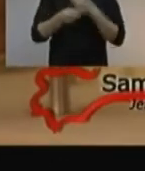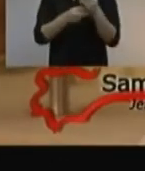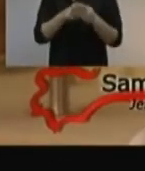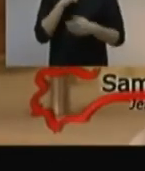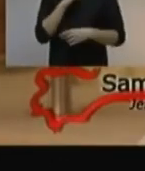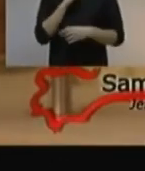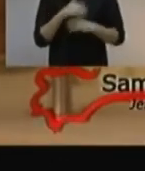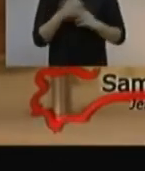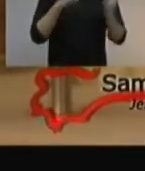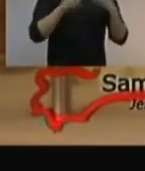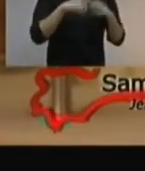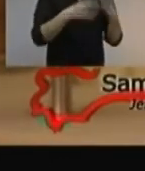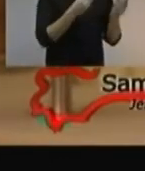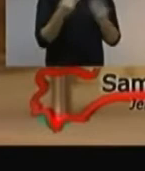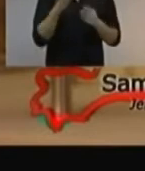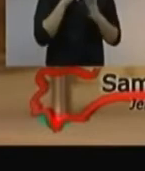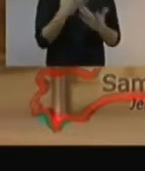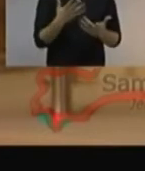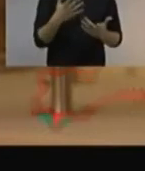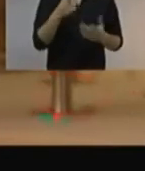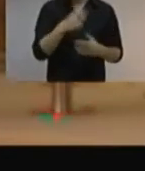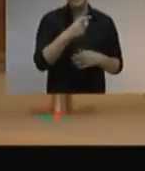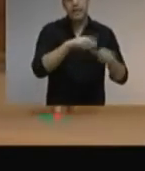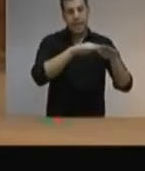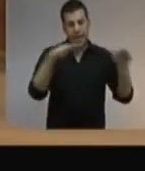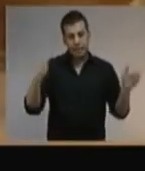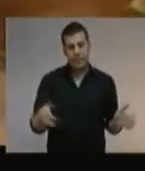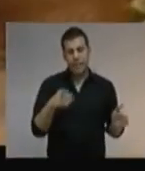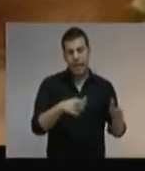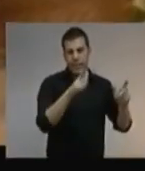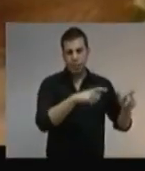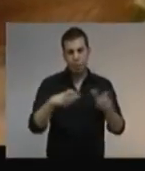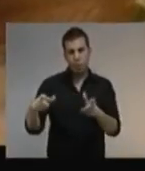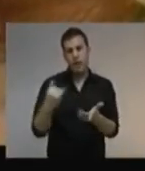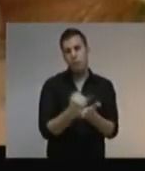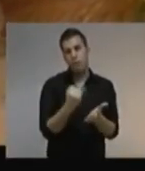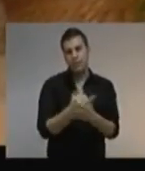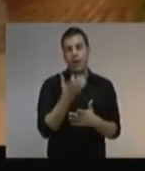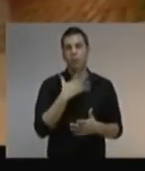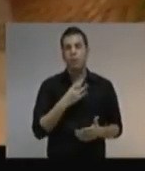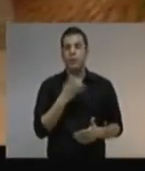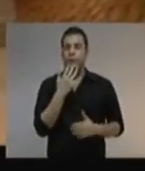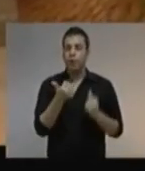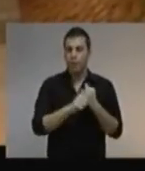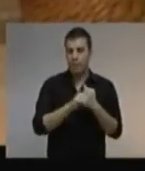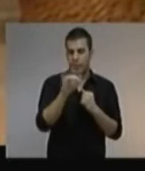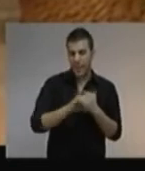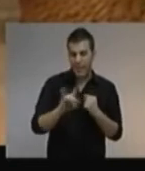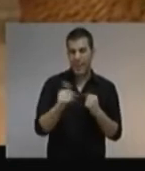más representativos, tenemos una pequeña muestra en la mesa. La papa canaria, que tenemos una gran variedad de